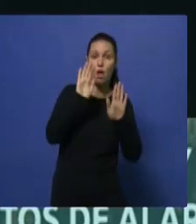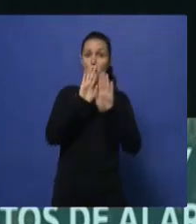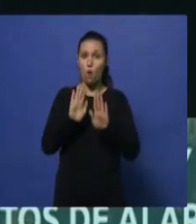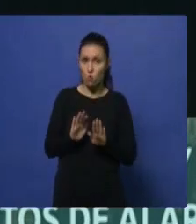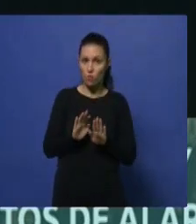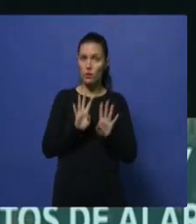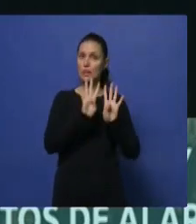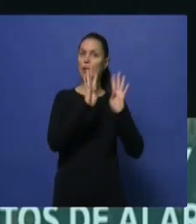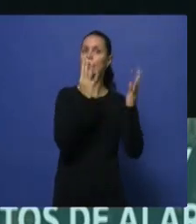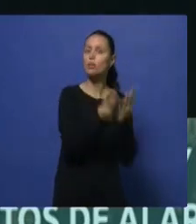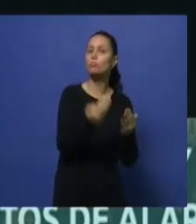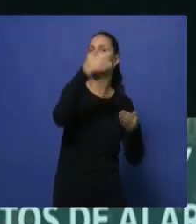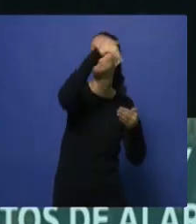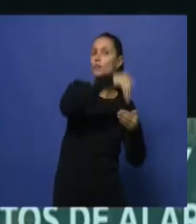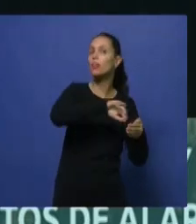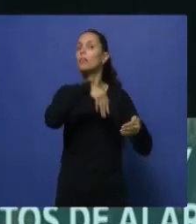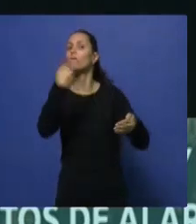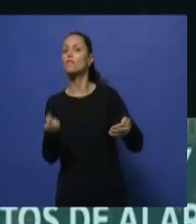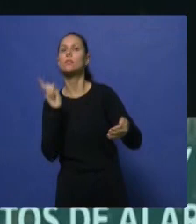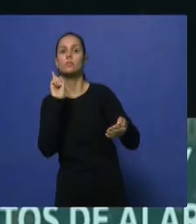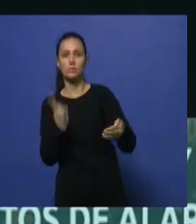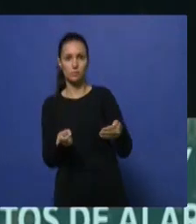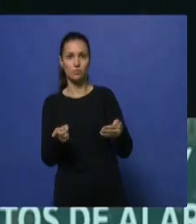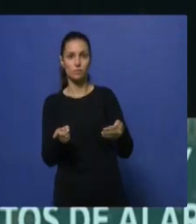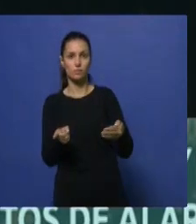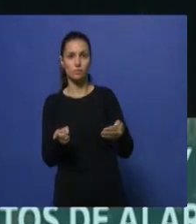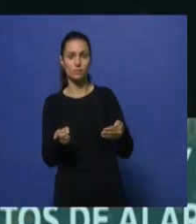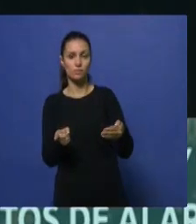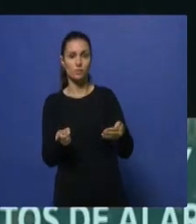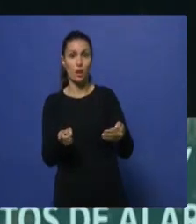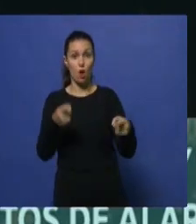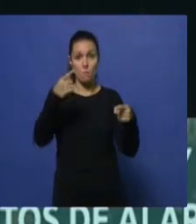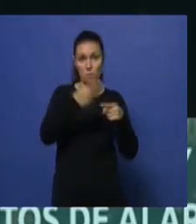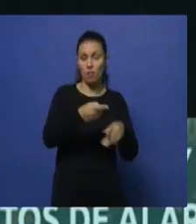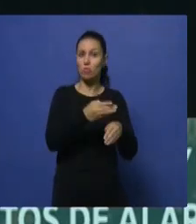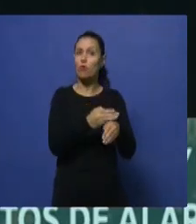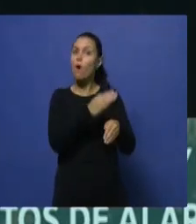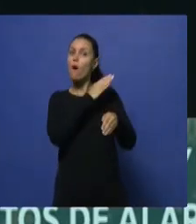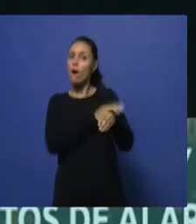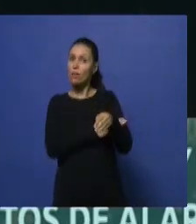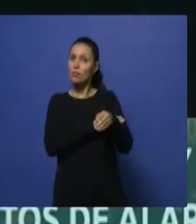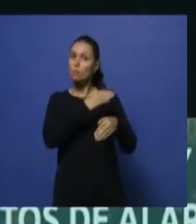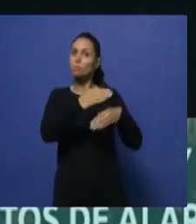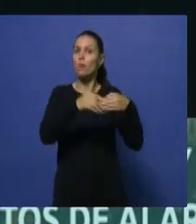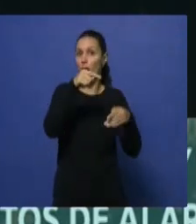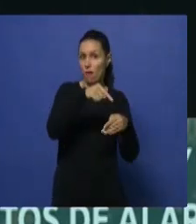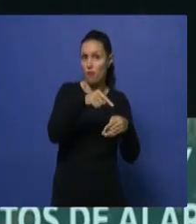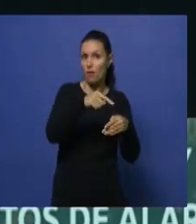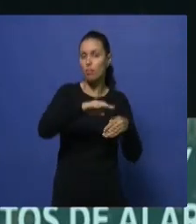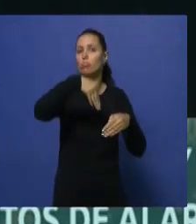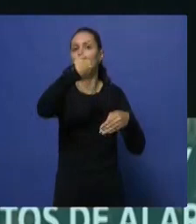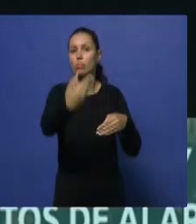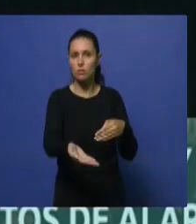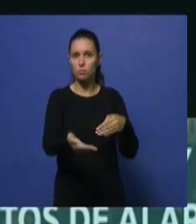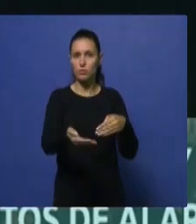interior como en las inmediaciones del estadio antes durante y después del partido del cual sean